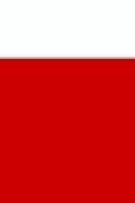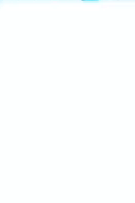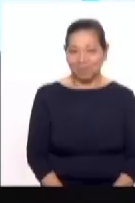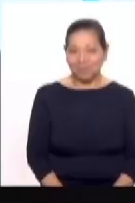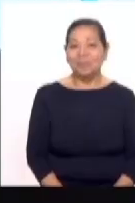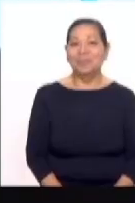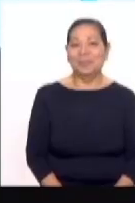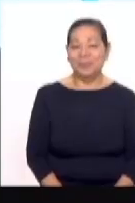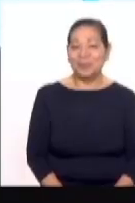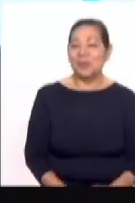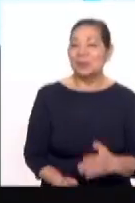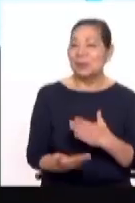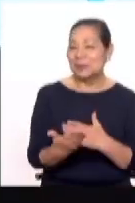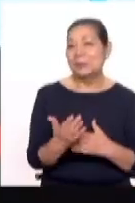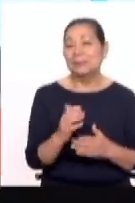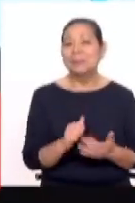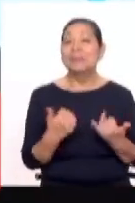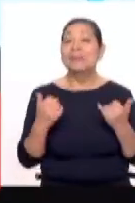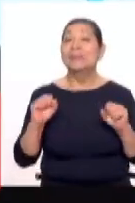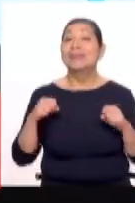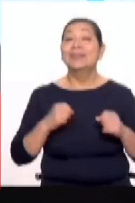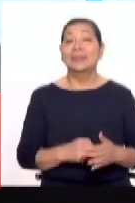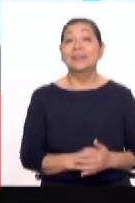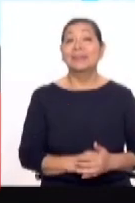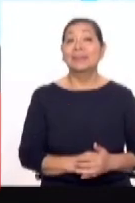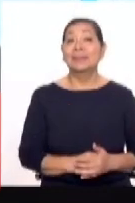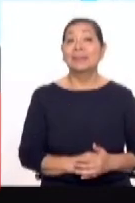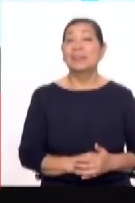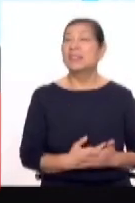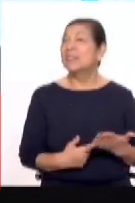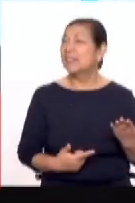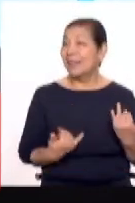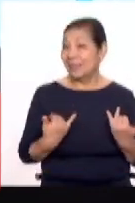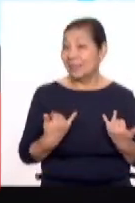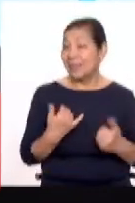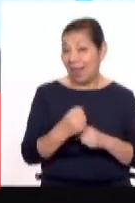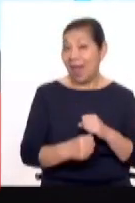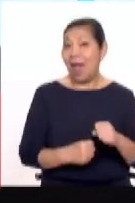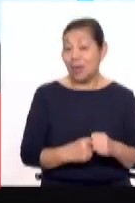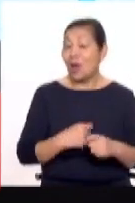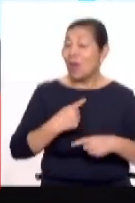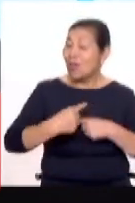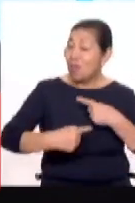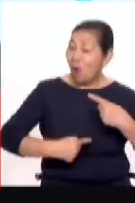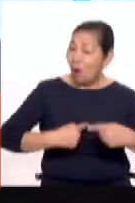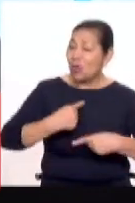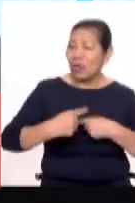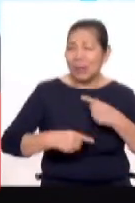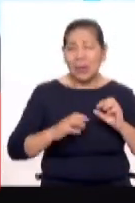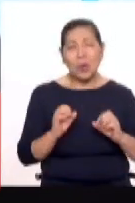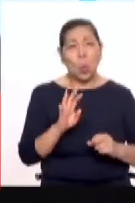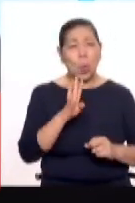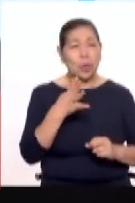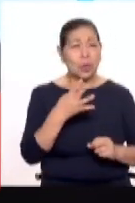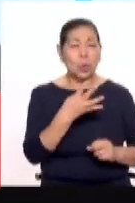Gracias, Omar. María Fernanda, muy buenos días. Efectivamente, en lo que va del año, pues diariamente se han reportado